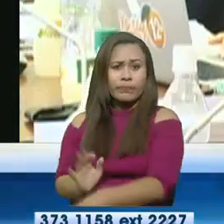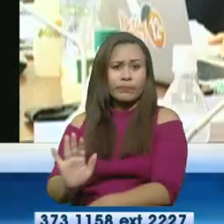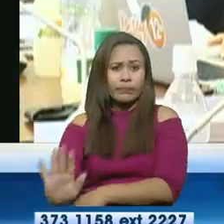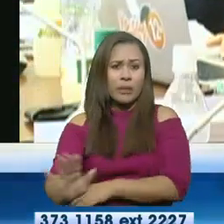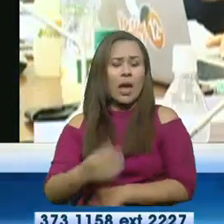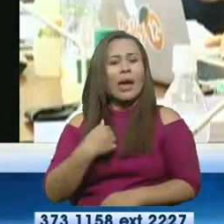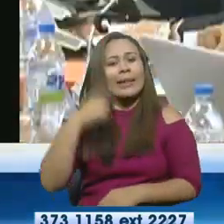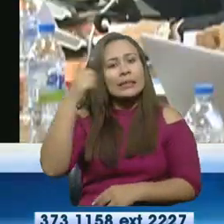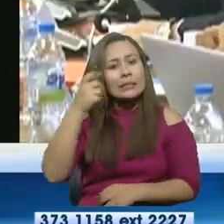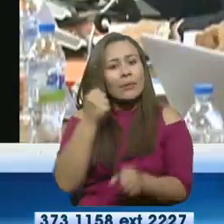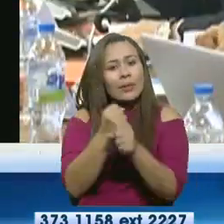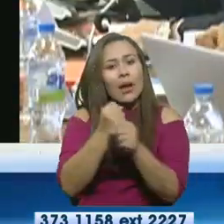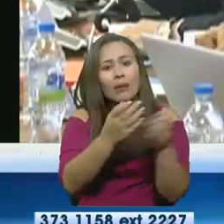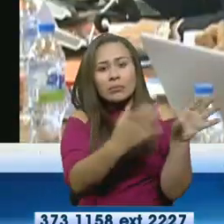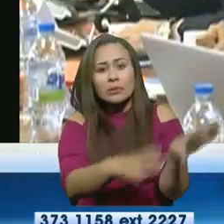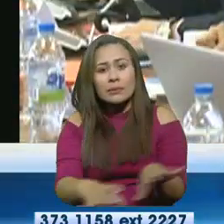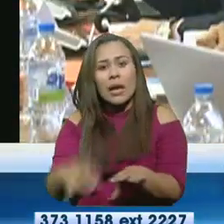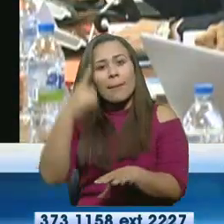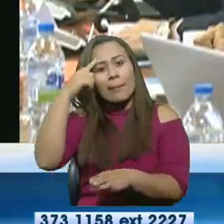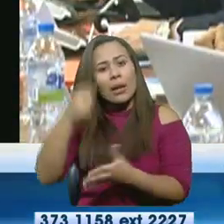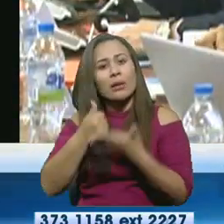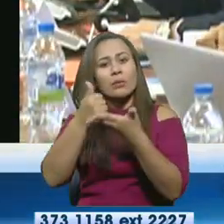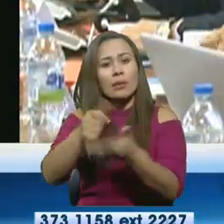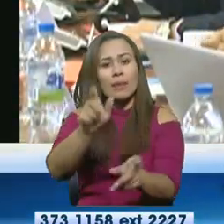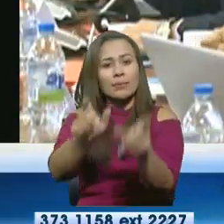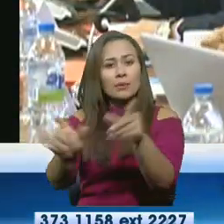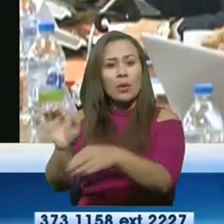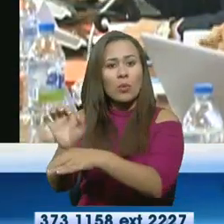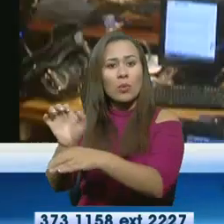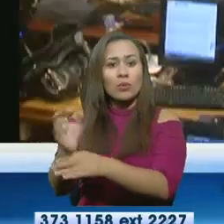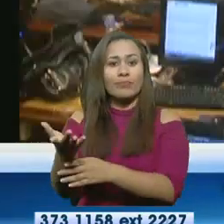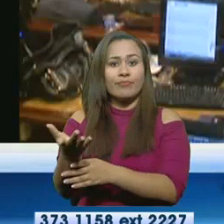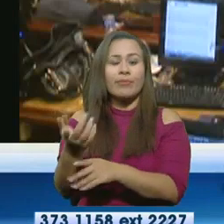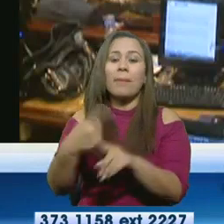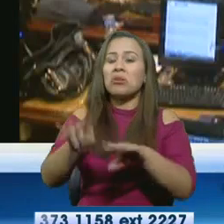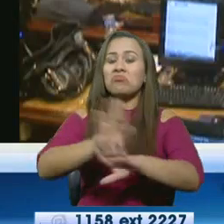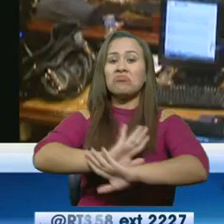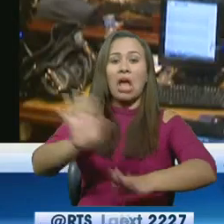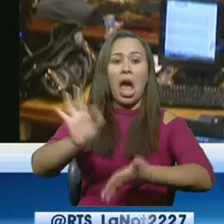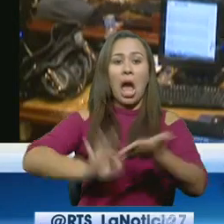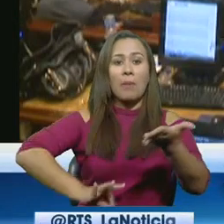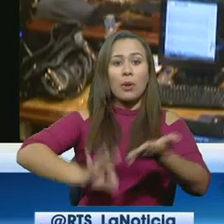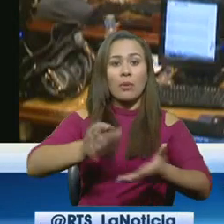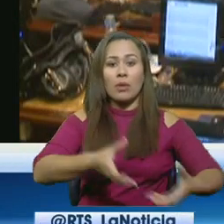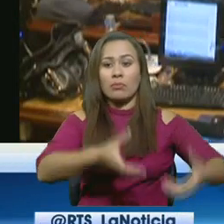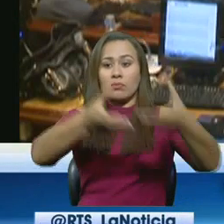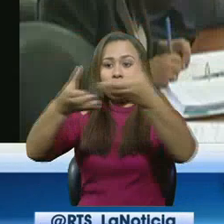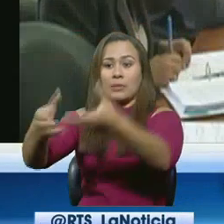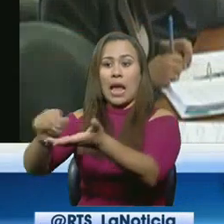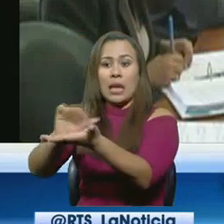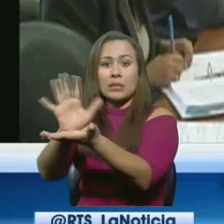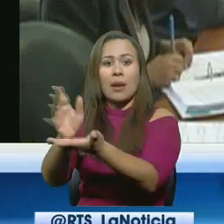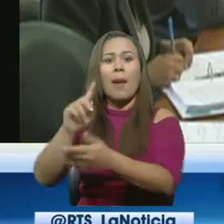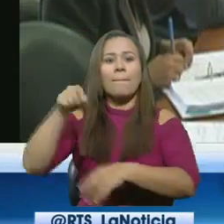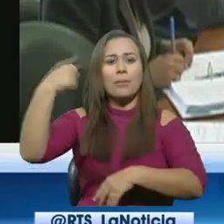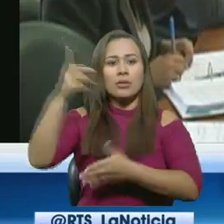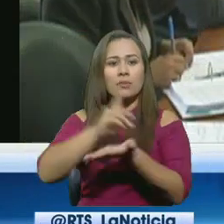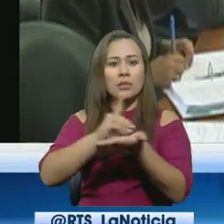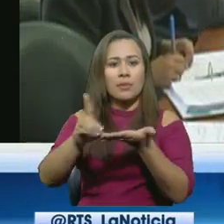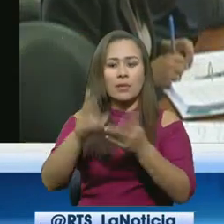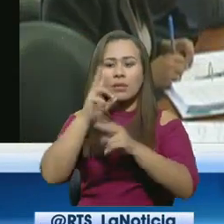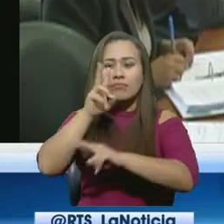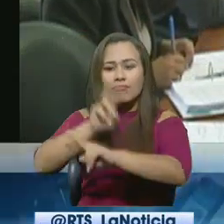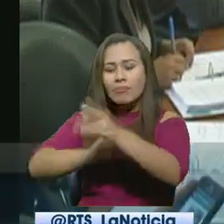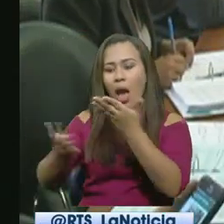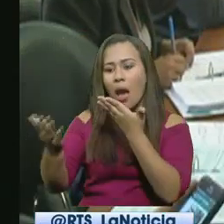los ecuatorianos. Aún así, el informe fue aprobado y este será analizado por el Pleno en primer debate la próxima semana.